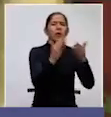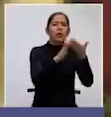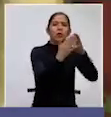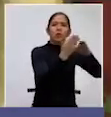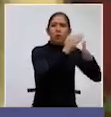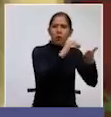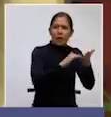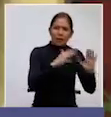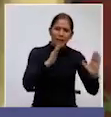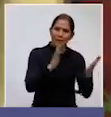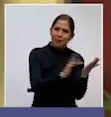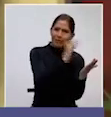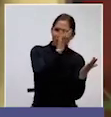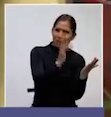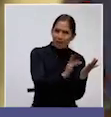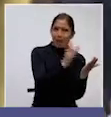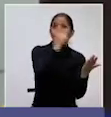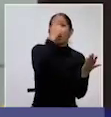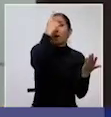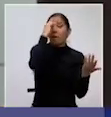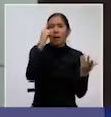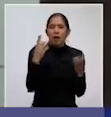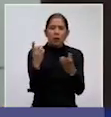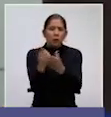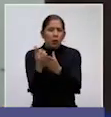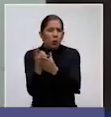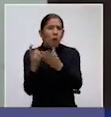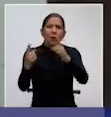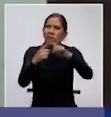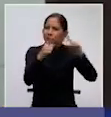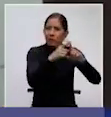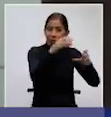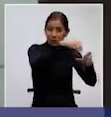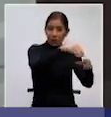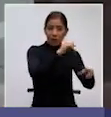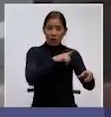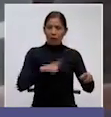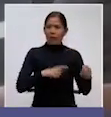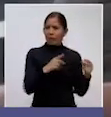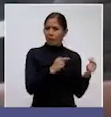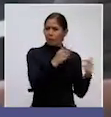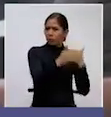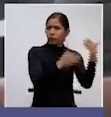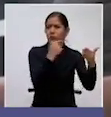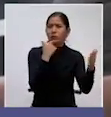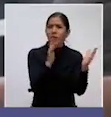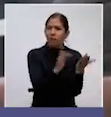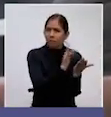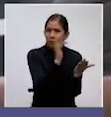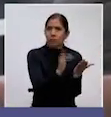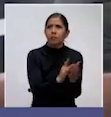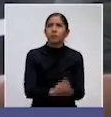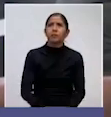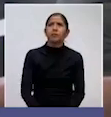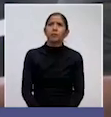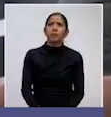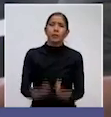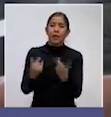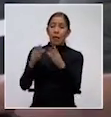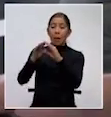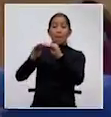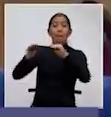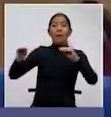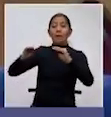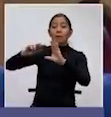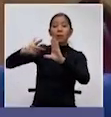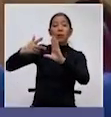premisa de digitalizar los procesos y trámites municipales. Actualizar en una plataforma virtual tal vez para ciertos